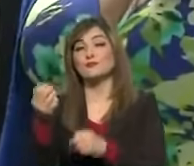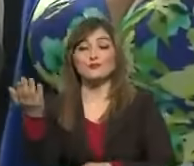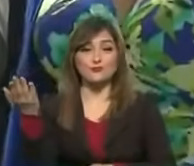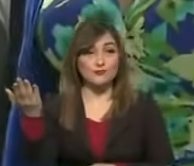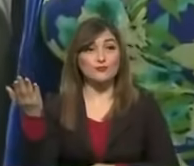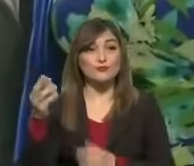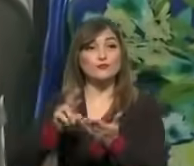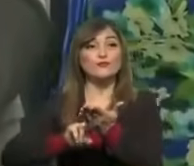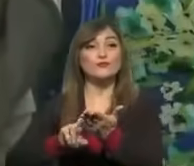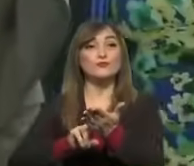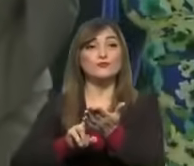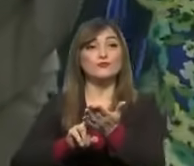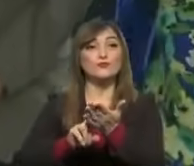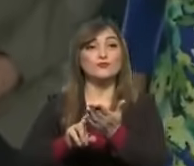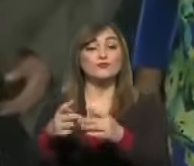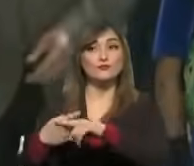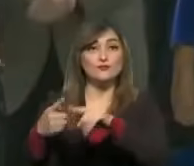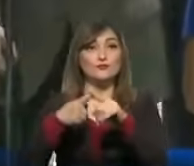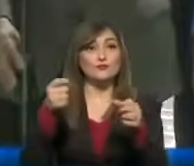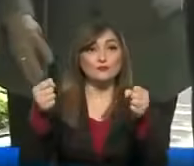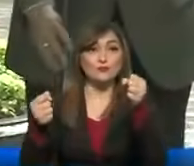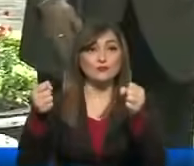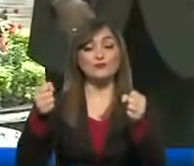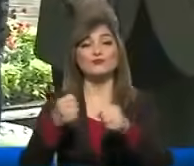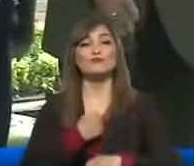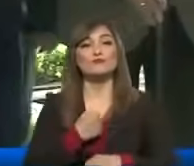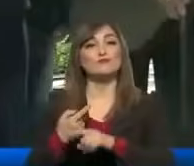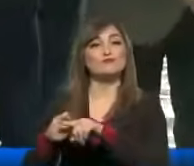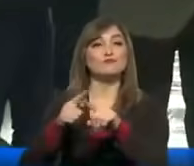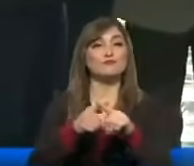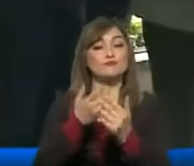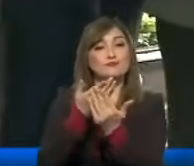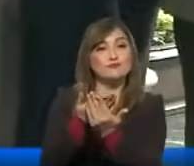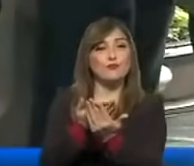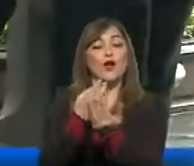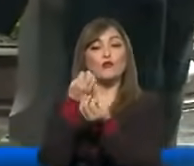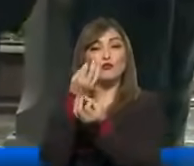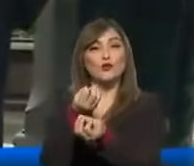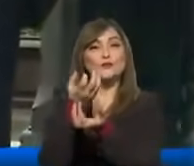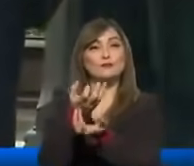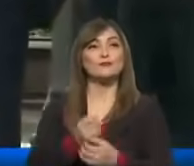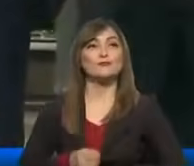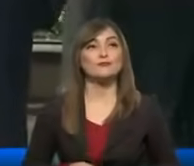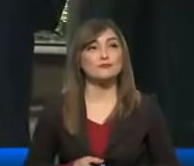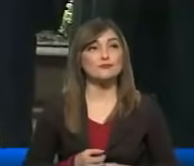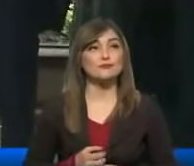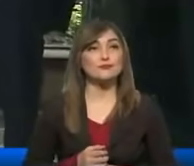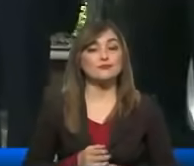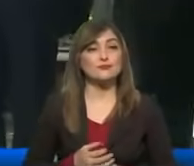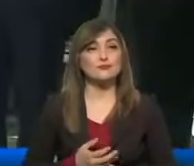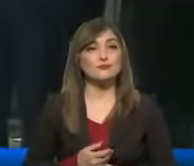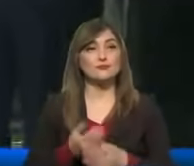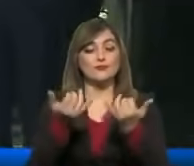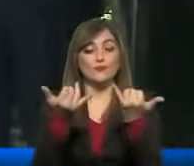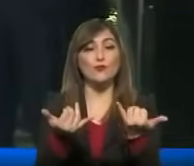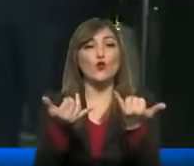Transporte luego de esta reunión con el sector de los transportistas. Están ofreciendo ya estas declaraciones. En estos momentos va a hablar Abel